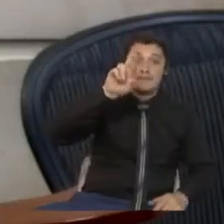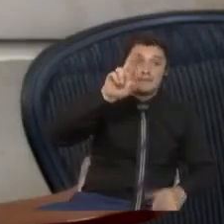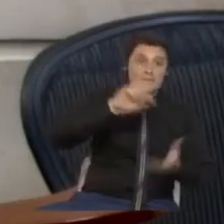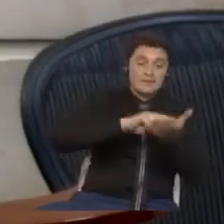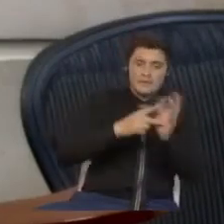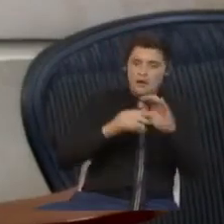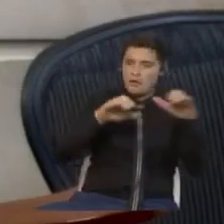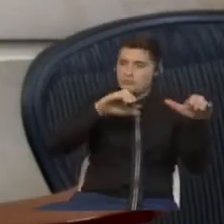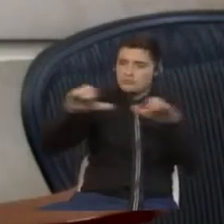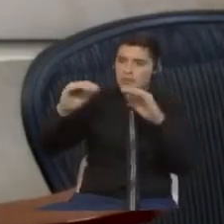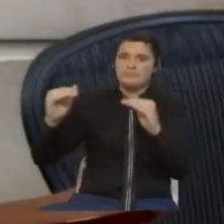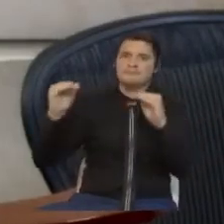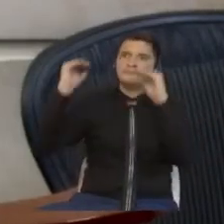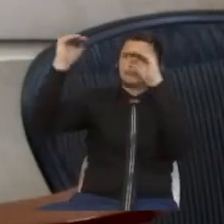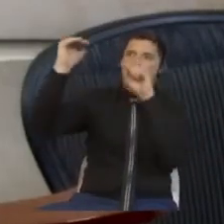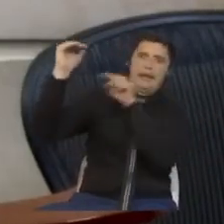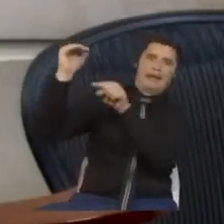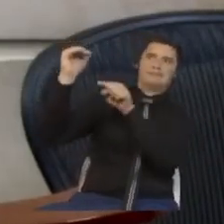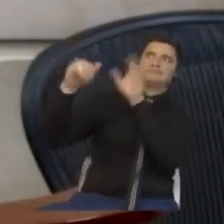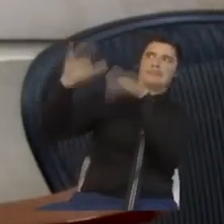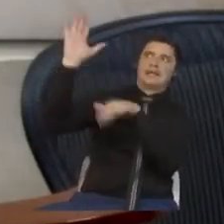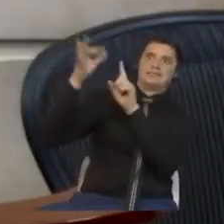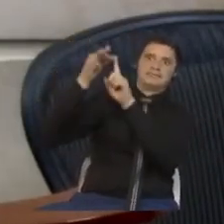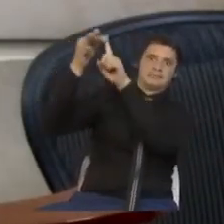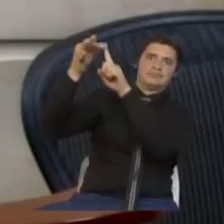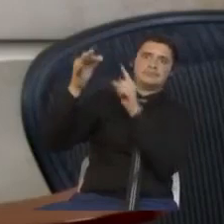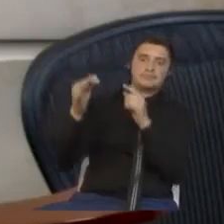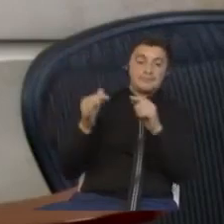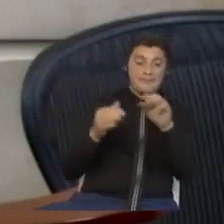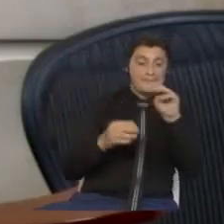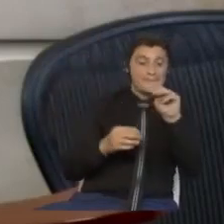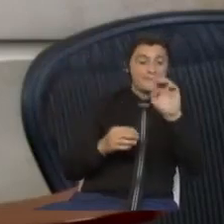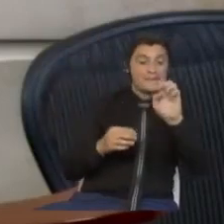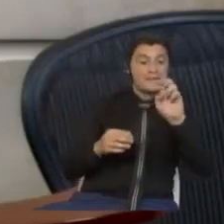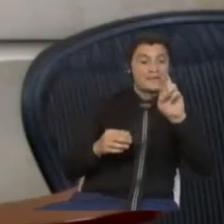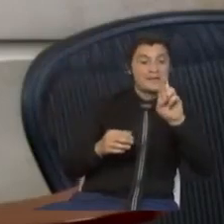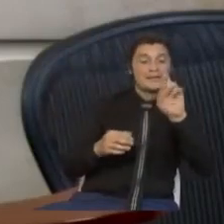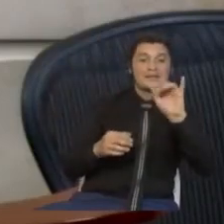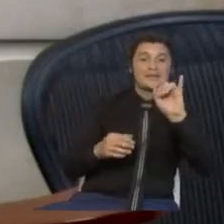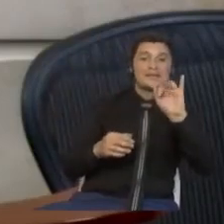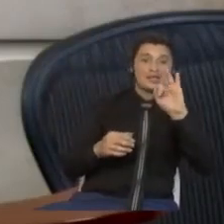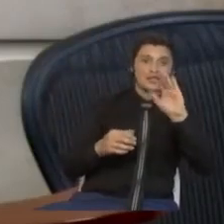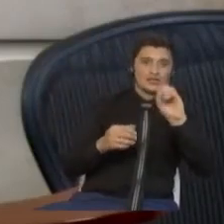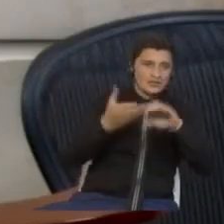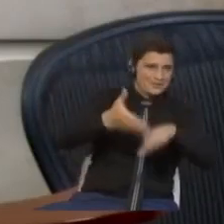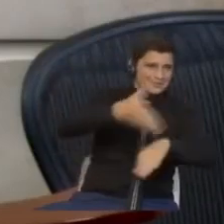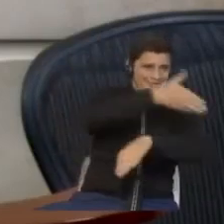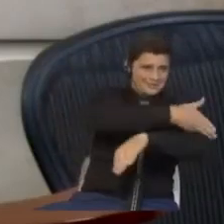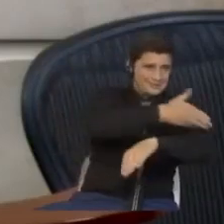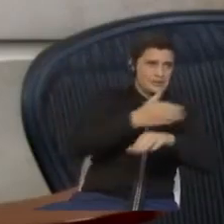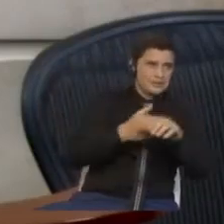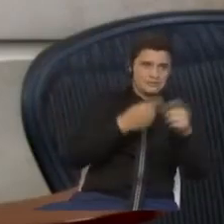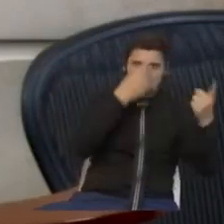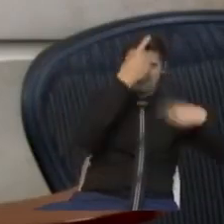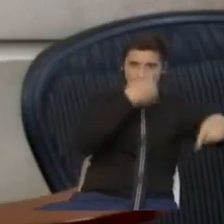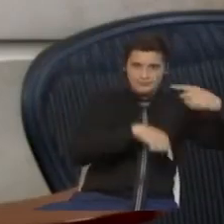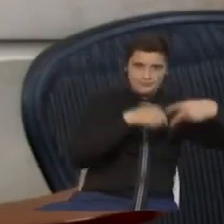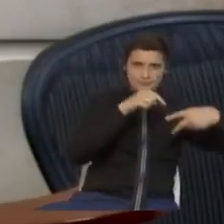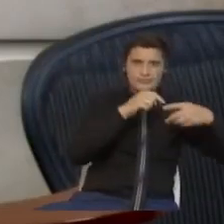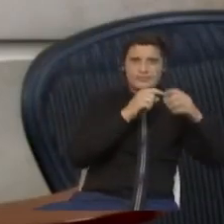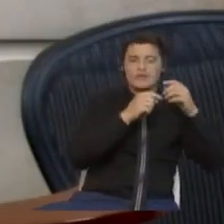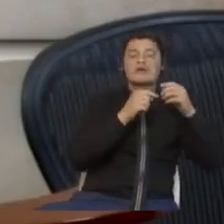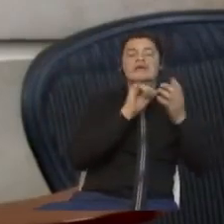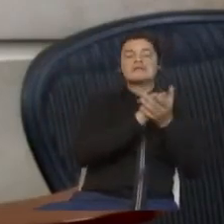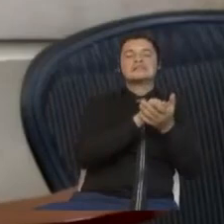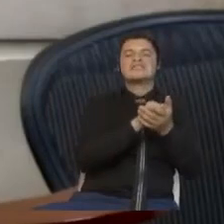ordena la convocatoria el mérito como bien dijo el senador juan felipe y también el senador carlos abraham está